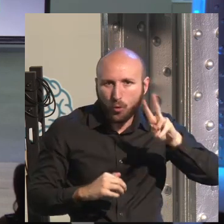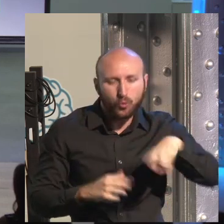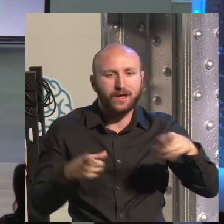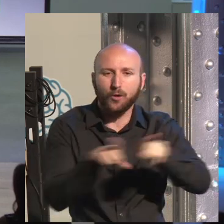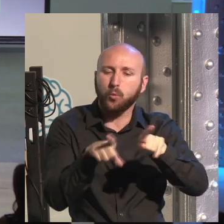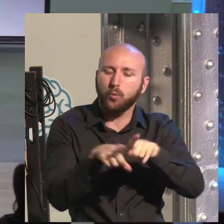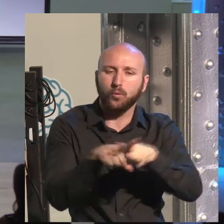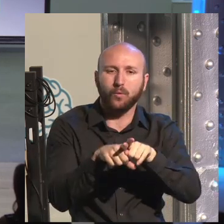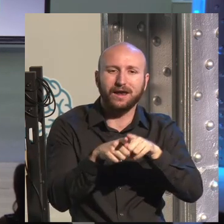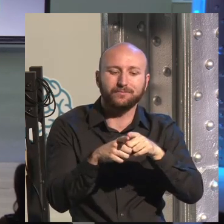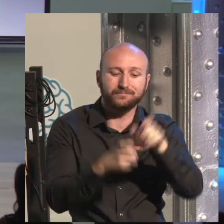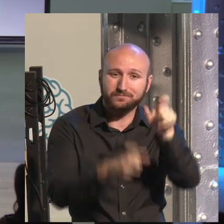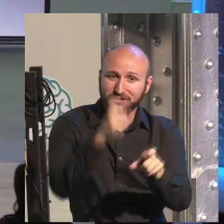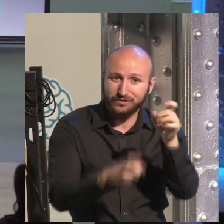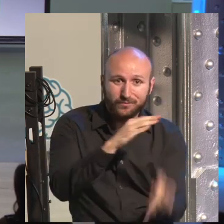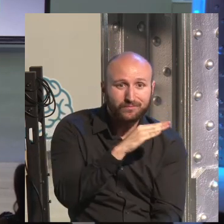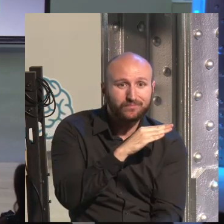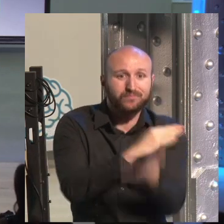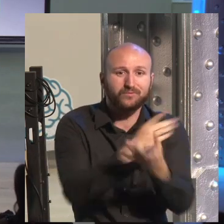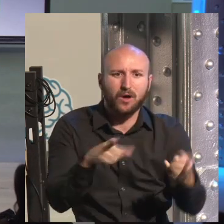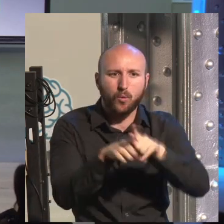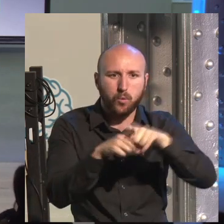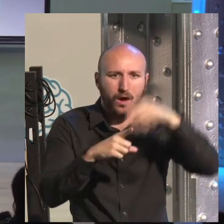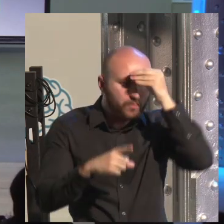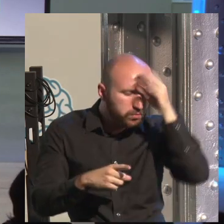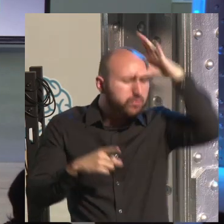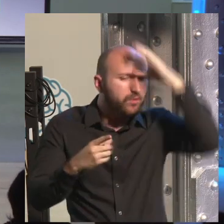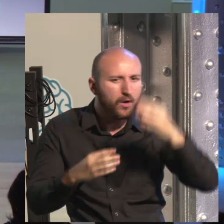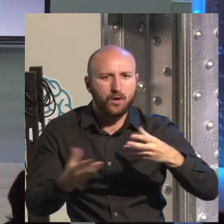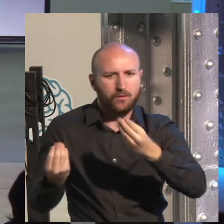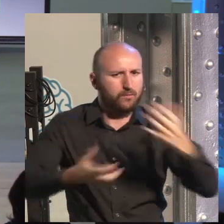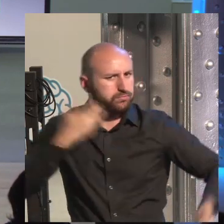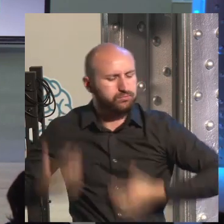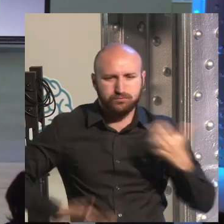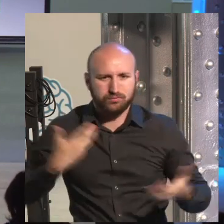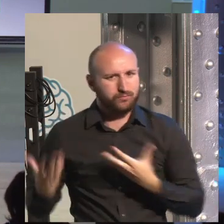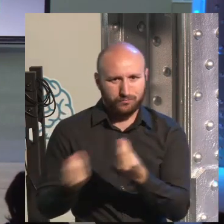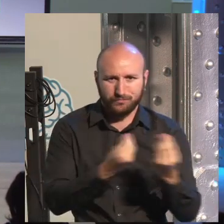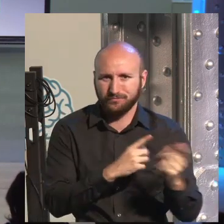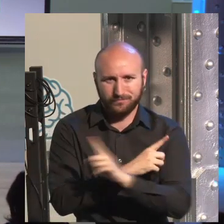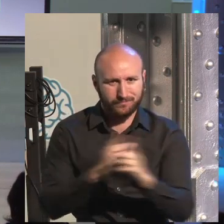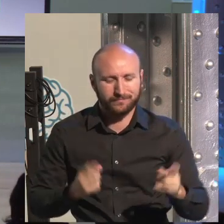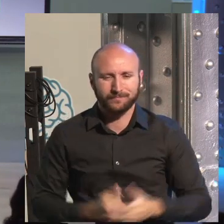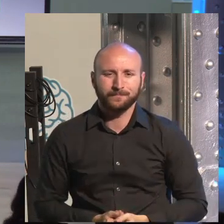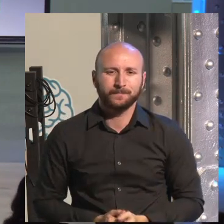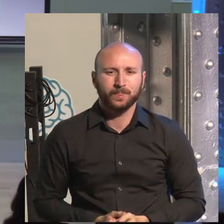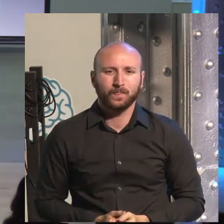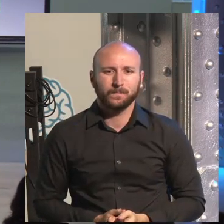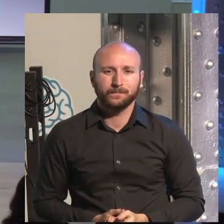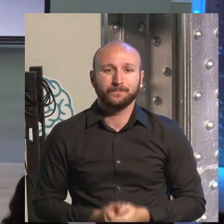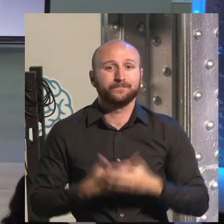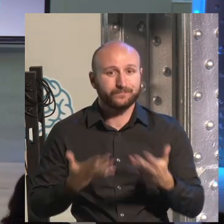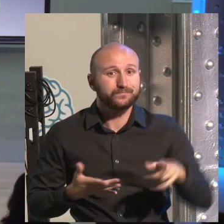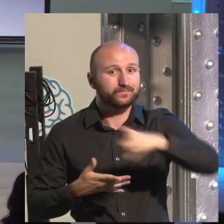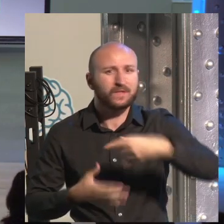promocionado a individuos que fueran despilfarradores. La selección natural es muy cicatera y siempre